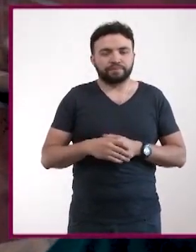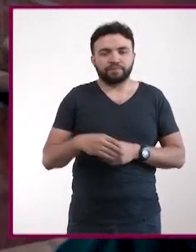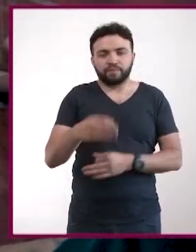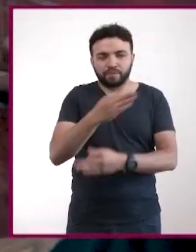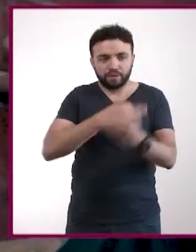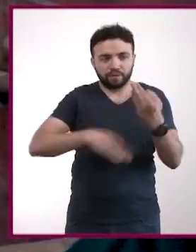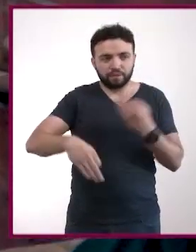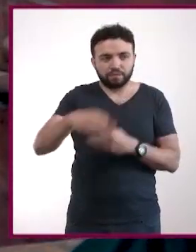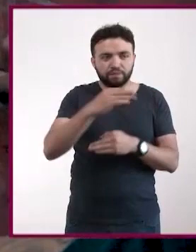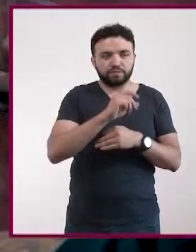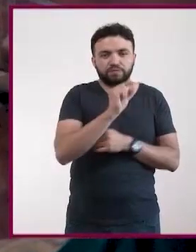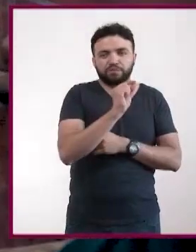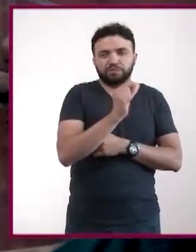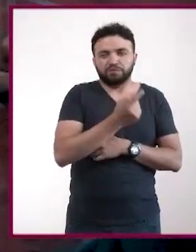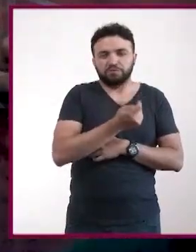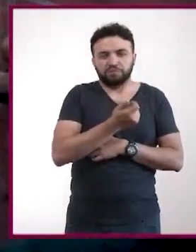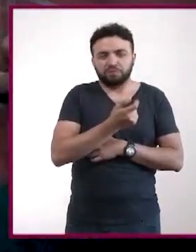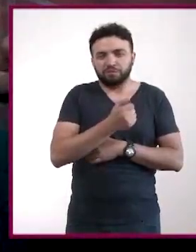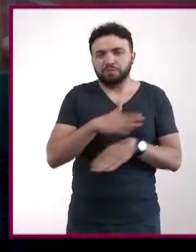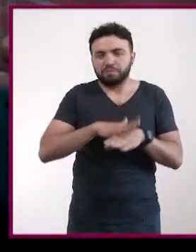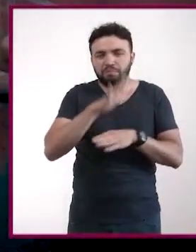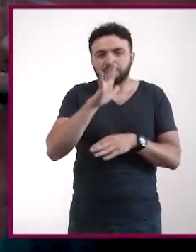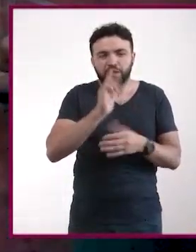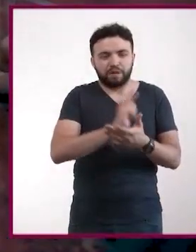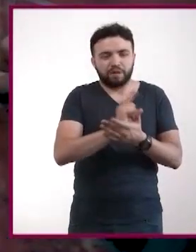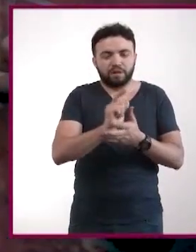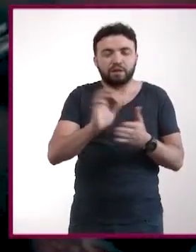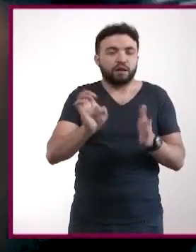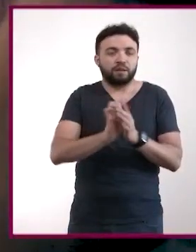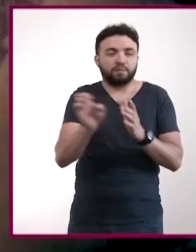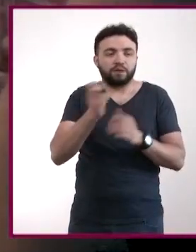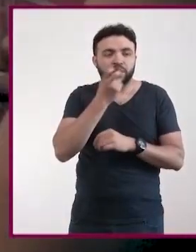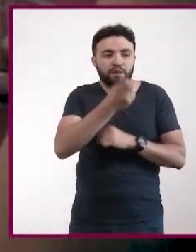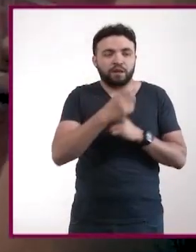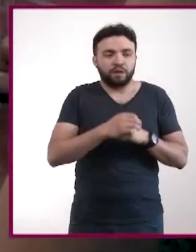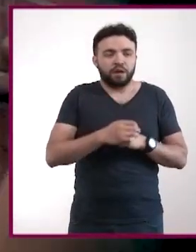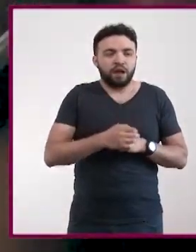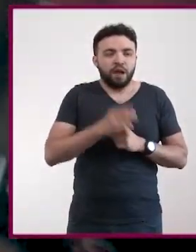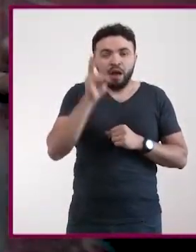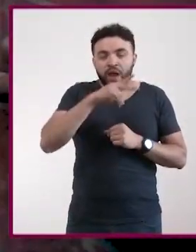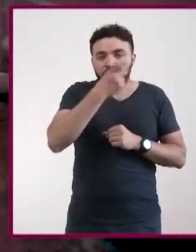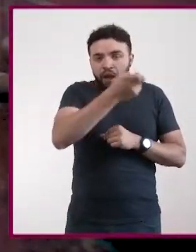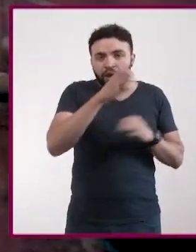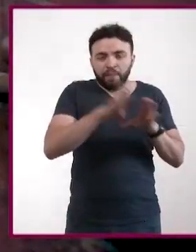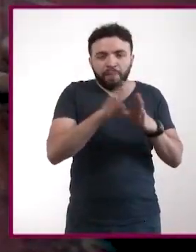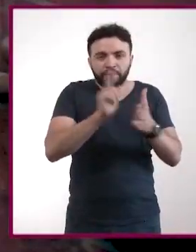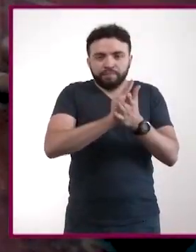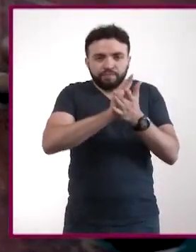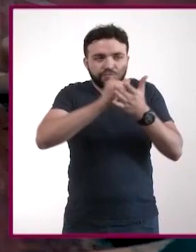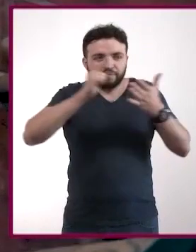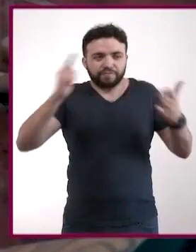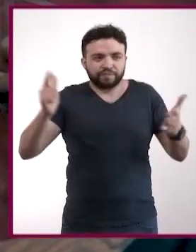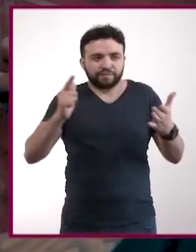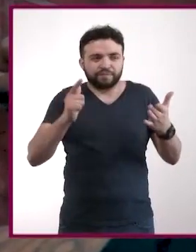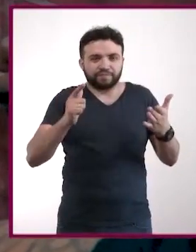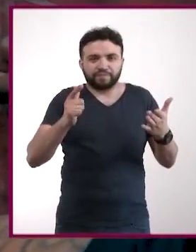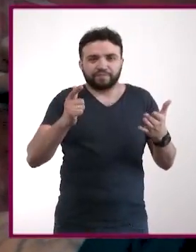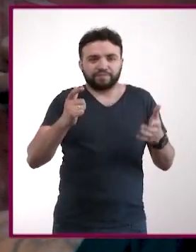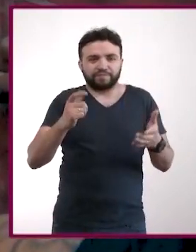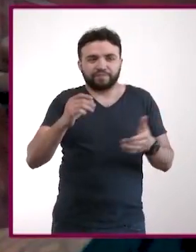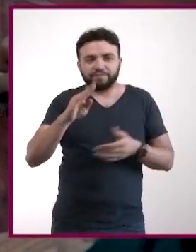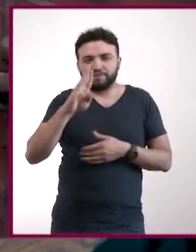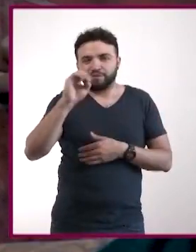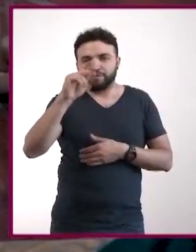Ajá, este está como un poco más limpio, ¿no? Por ejemplo, este sí casi es como de un libro de botánica.